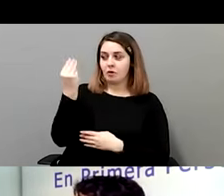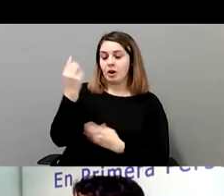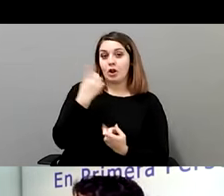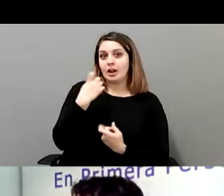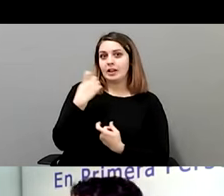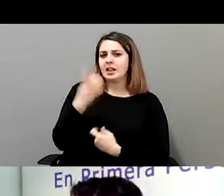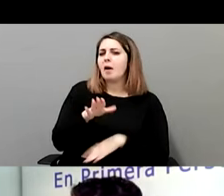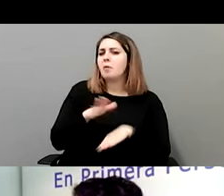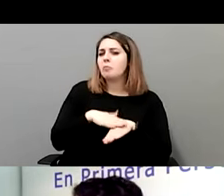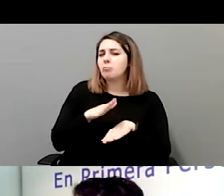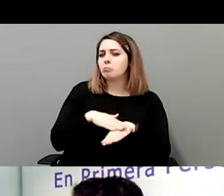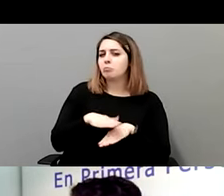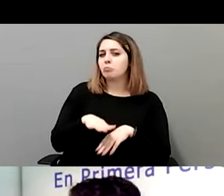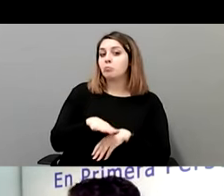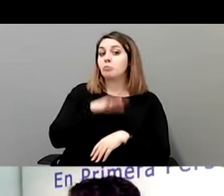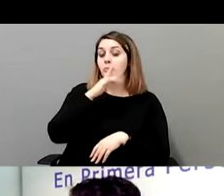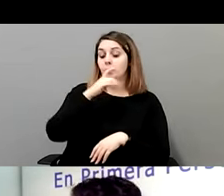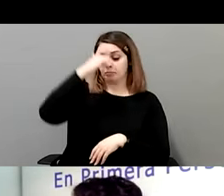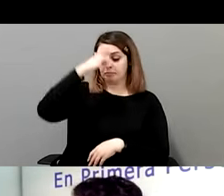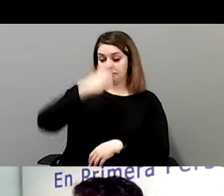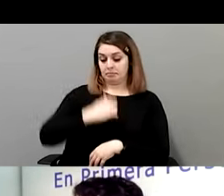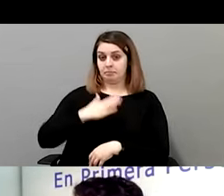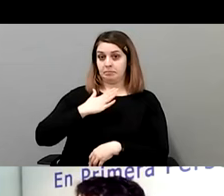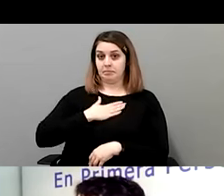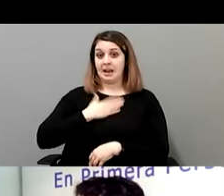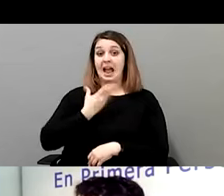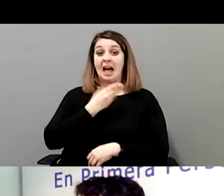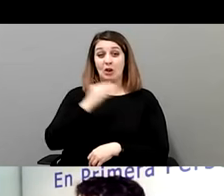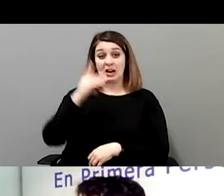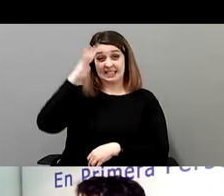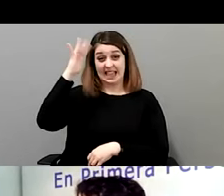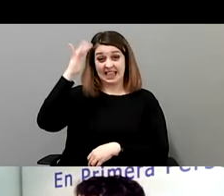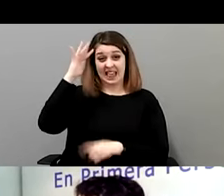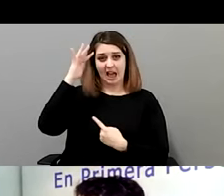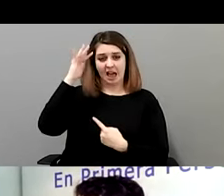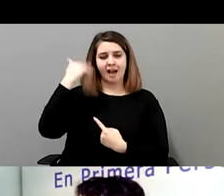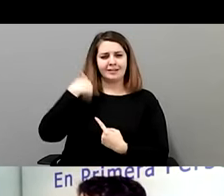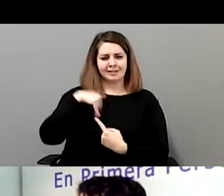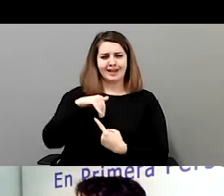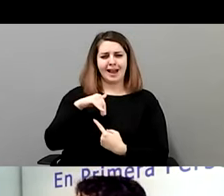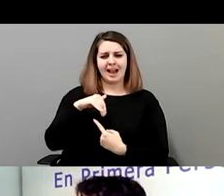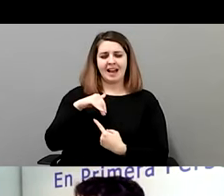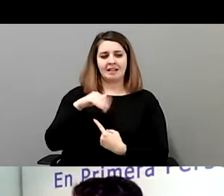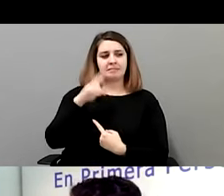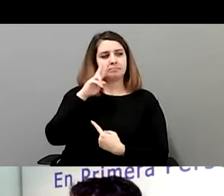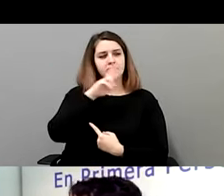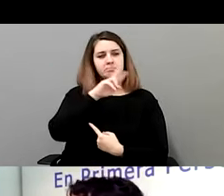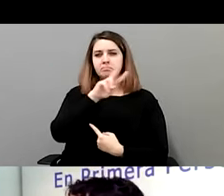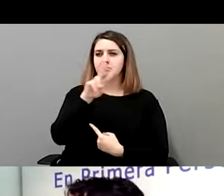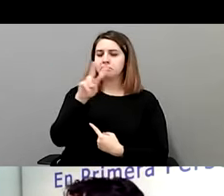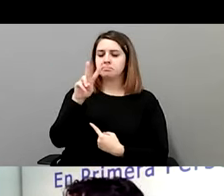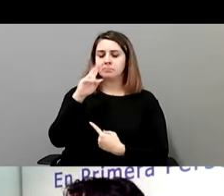qué? Porque yo en mi adolescencia ya veía que